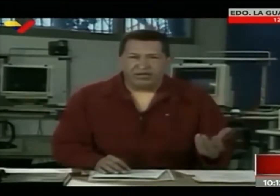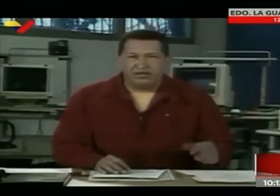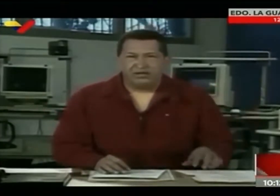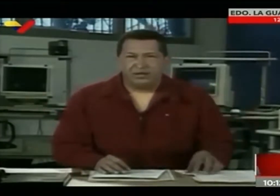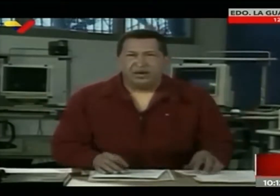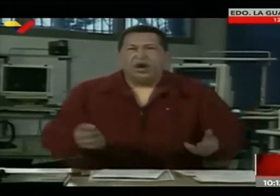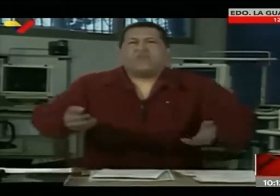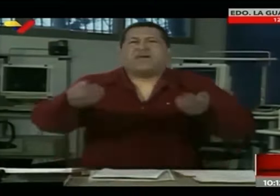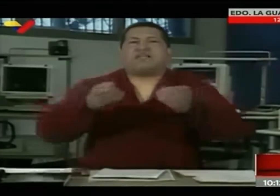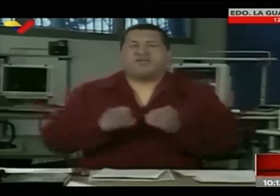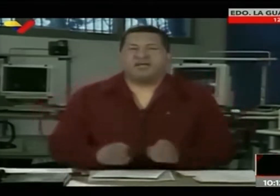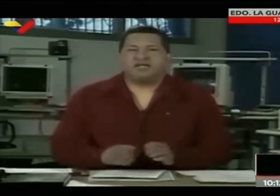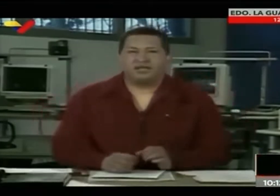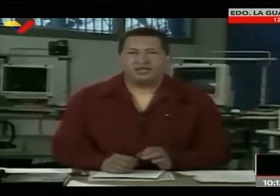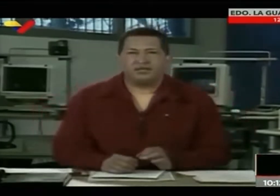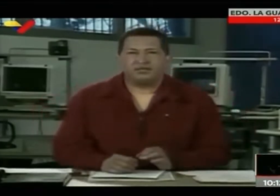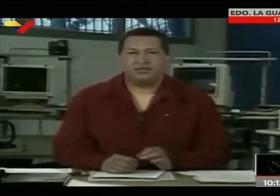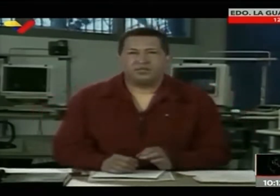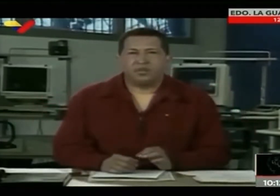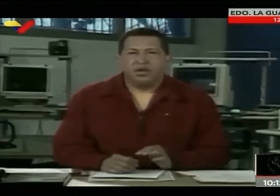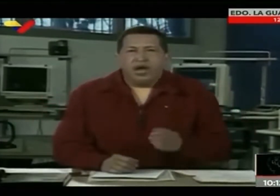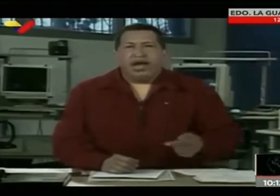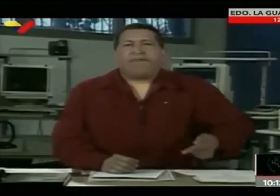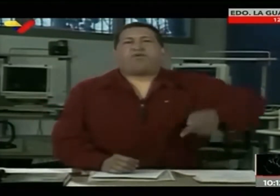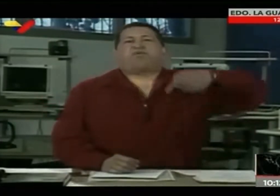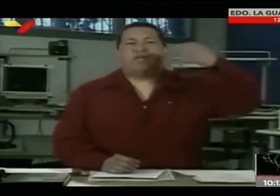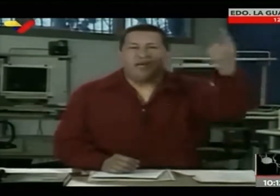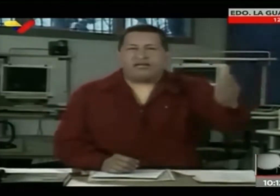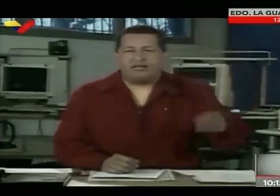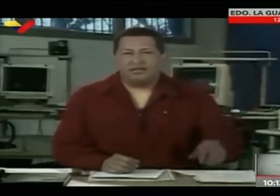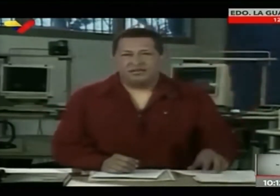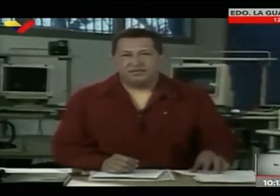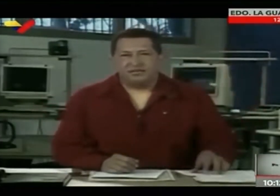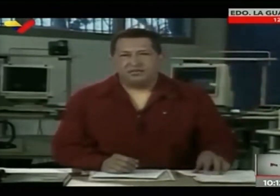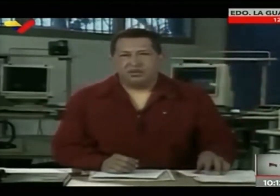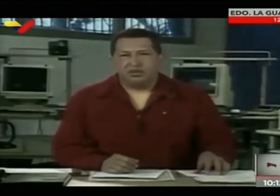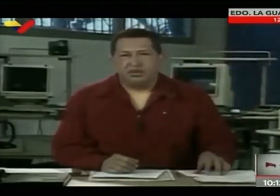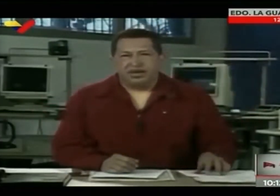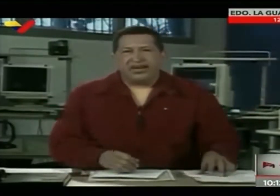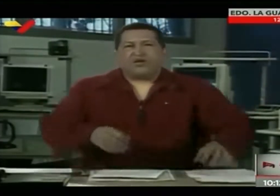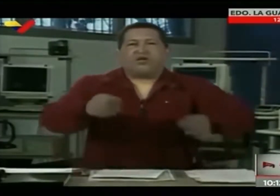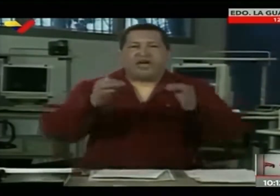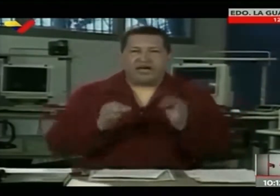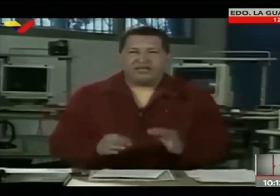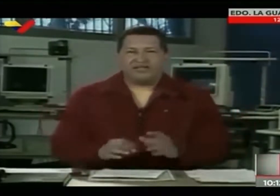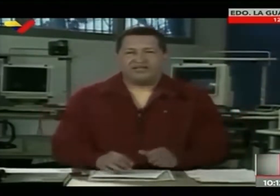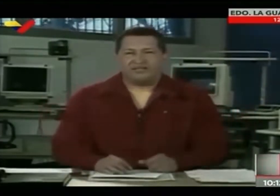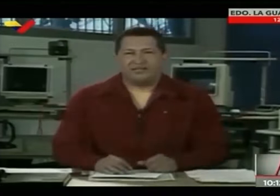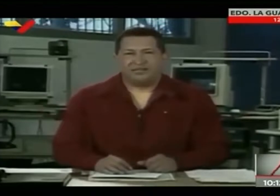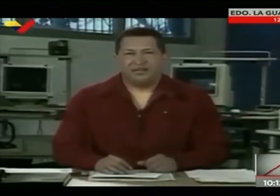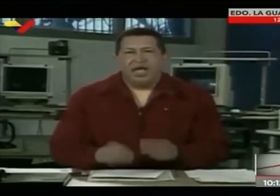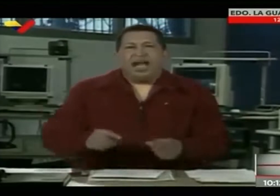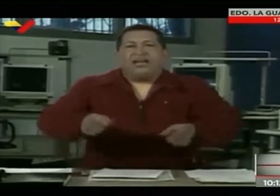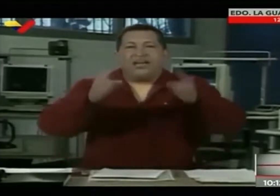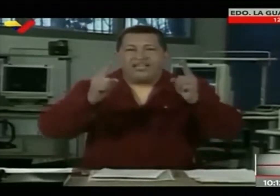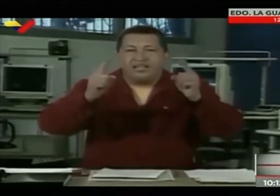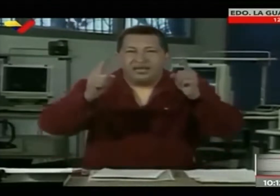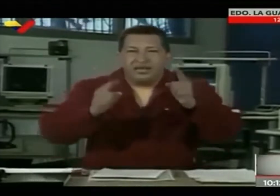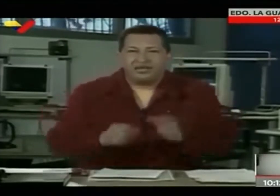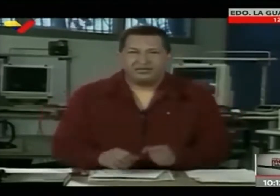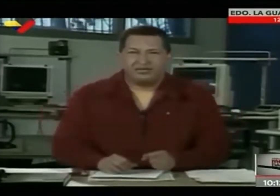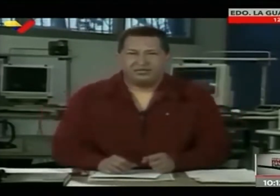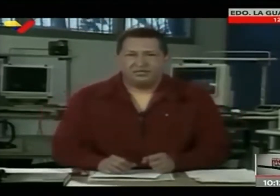Parafraseando a Bolívar, hoy me atrevo a decir: la posteridad recordará